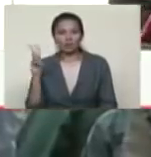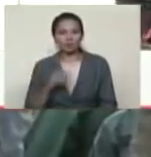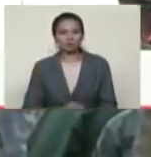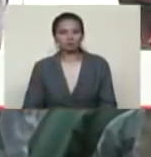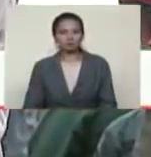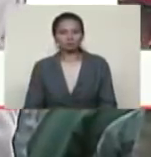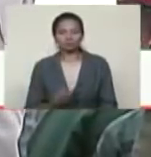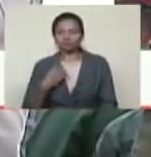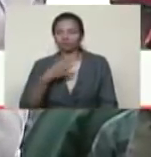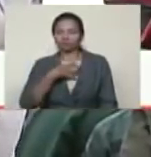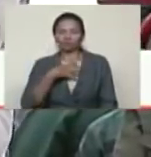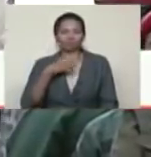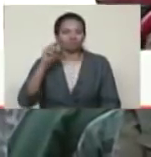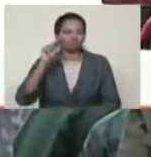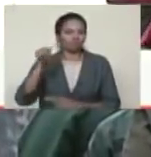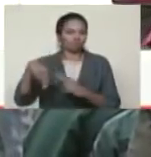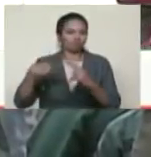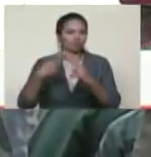ni podrán.